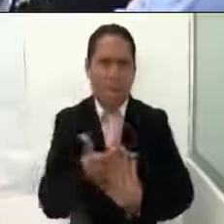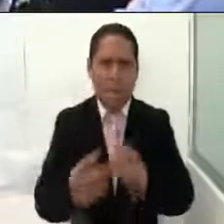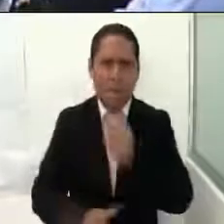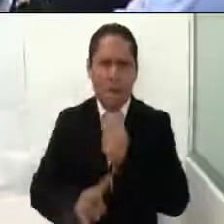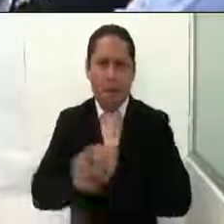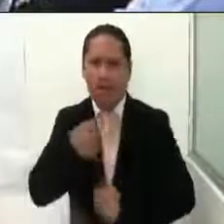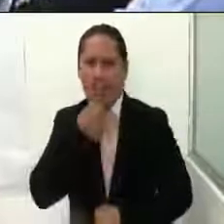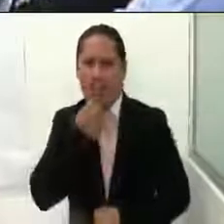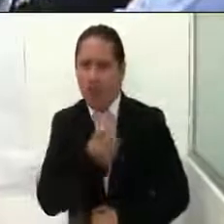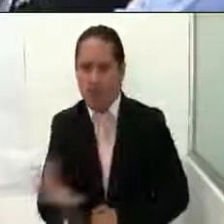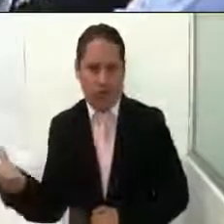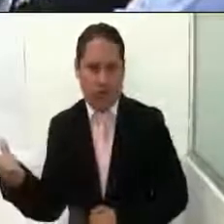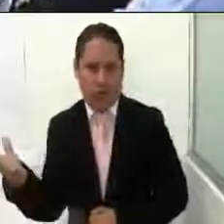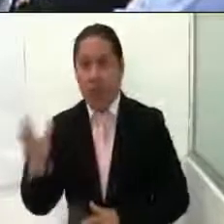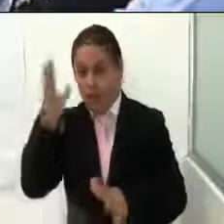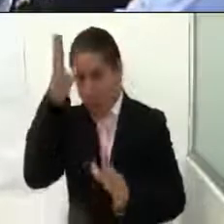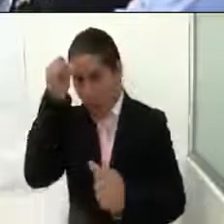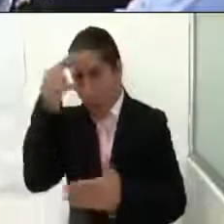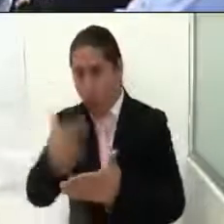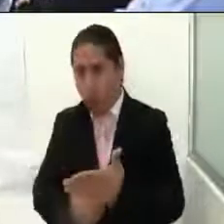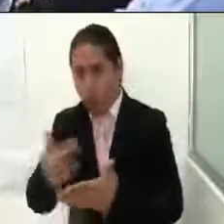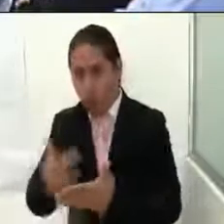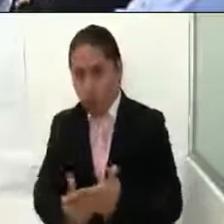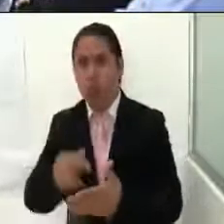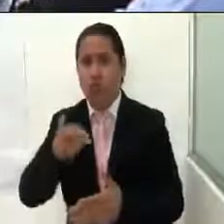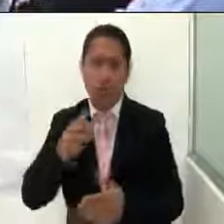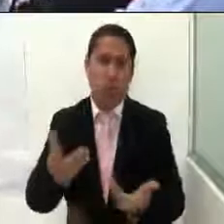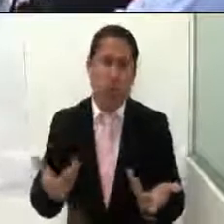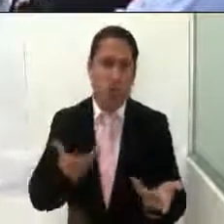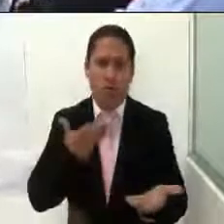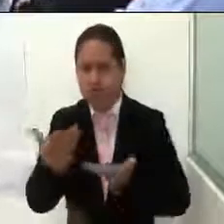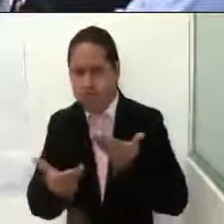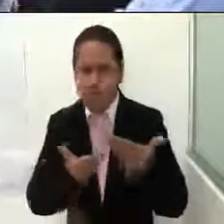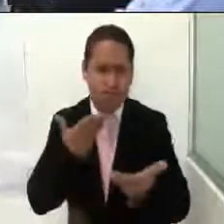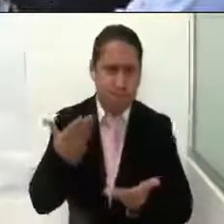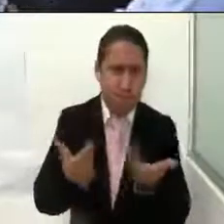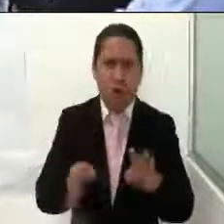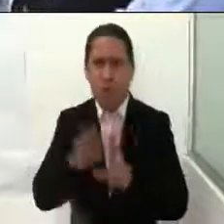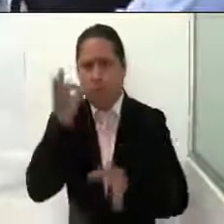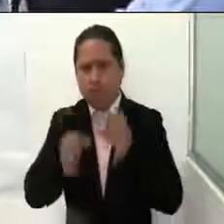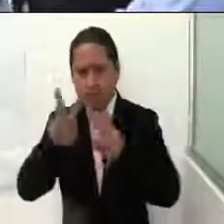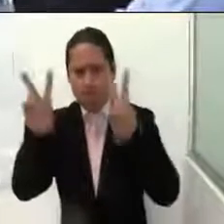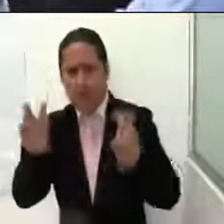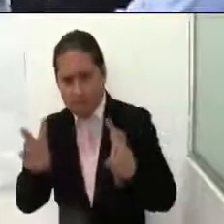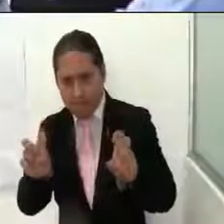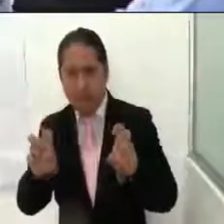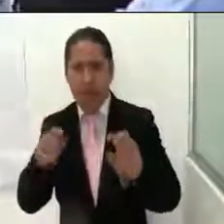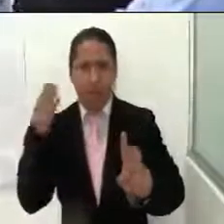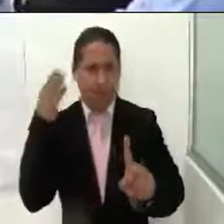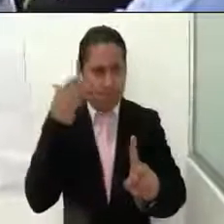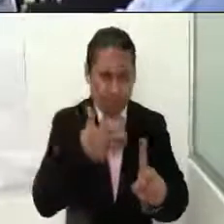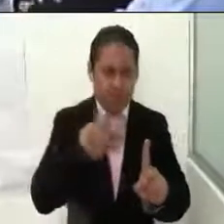se acordó realizar la armonización legislativa en la materia con la finalidad de homologar